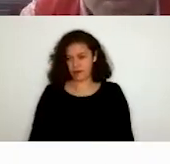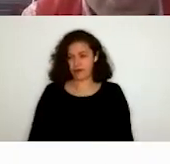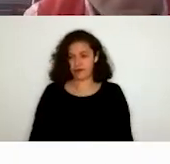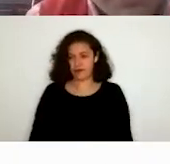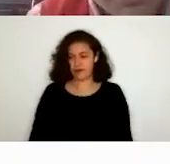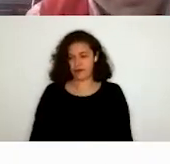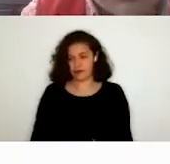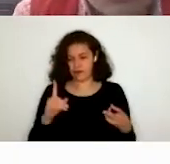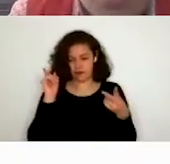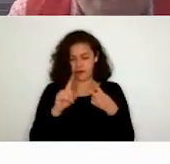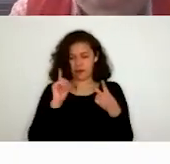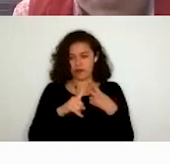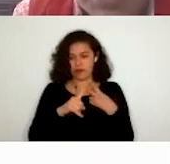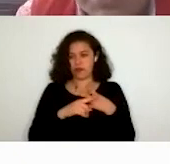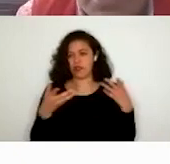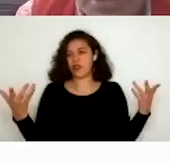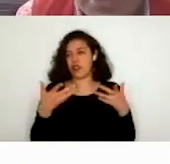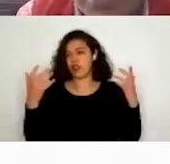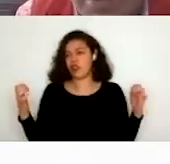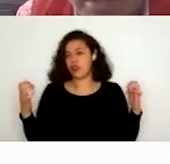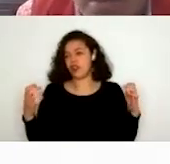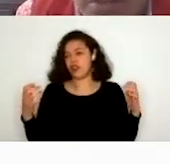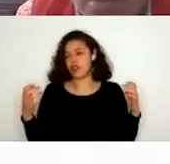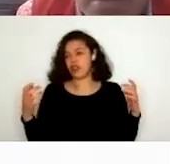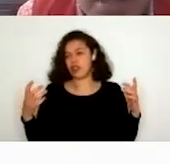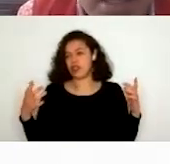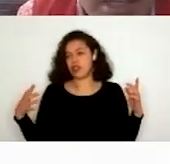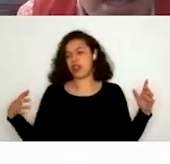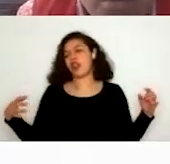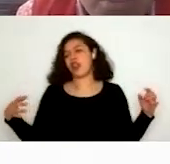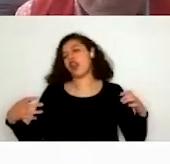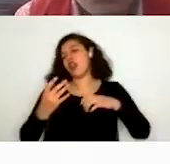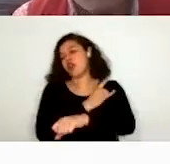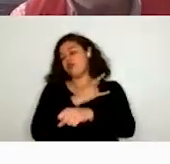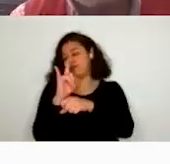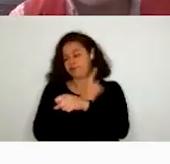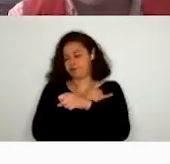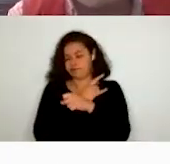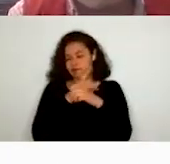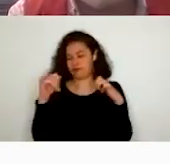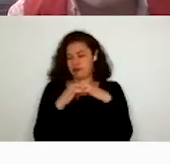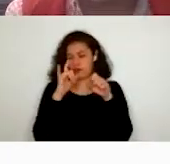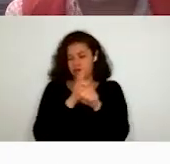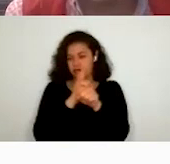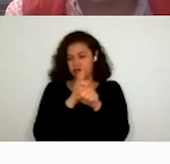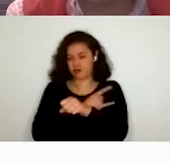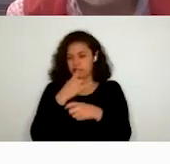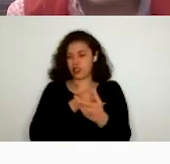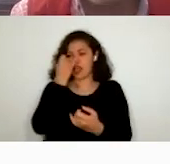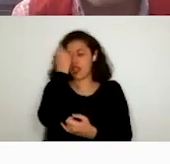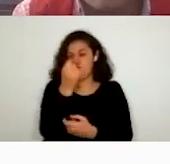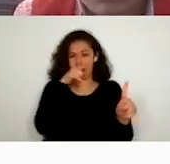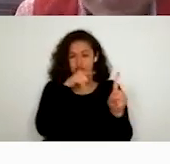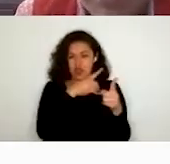2. Realizar los simulacros establecidos en el Programa Interno de Protección Civil y usar hipótesis diferentes, ya que si no